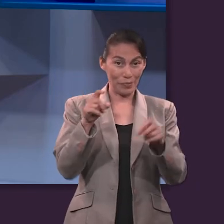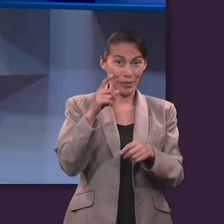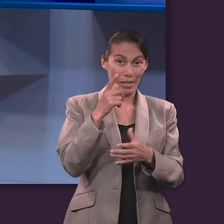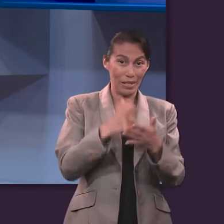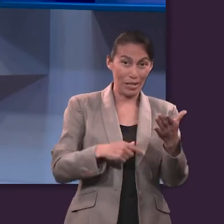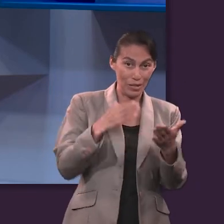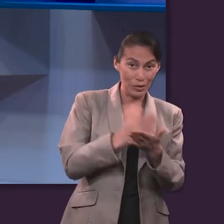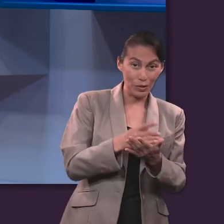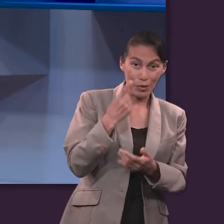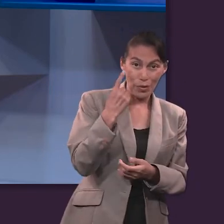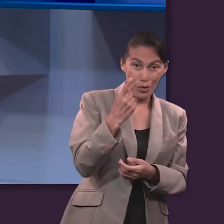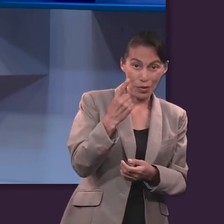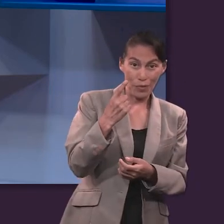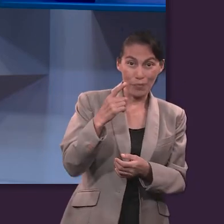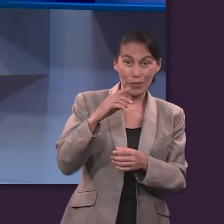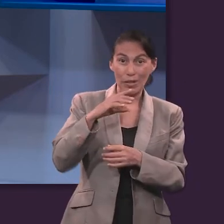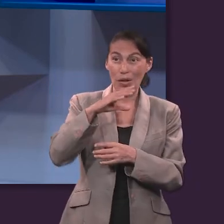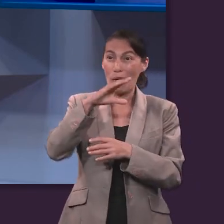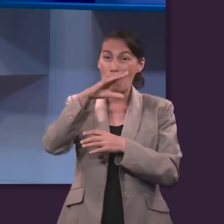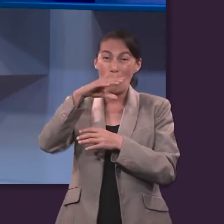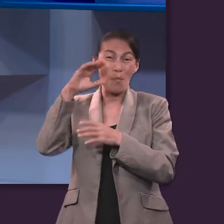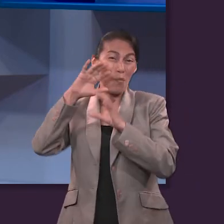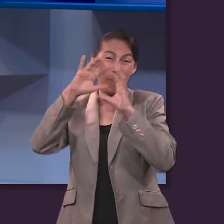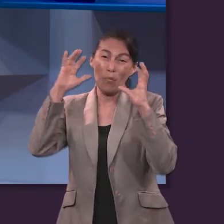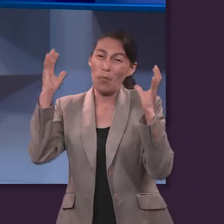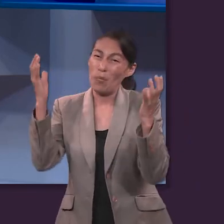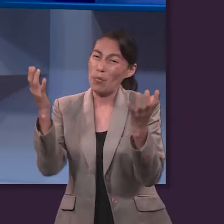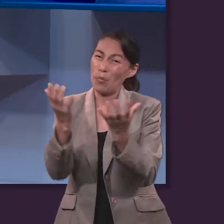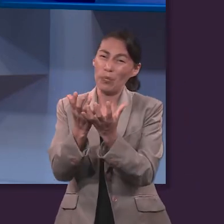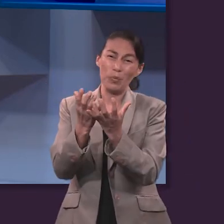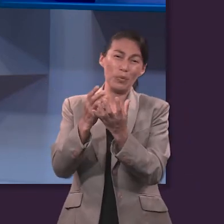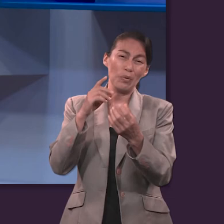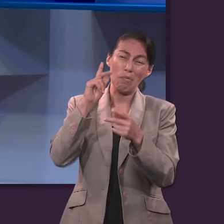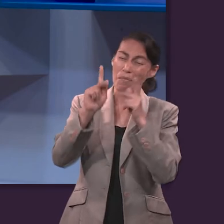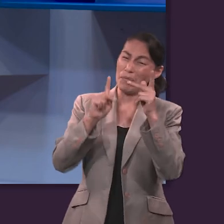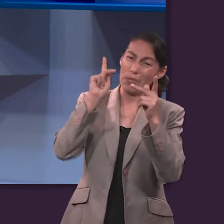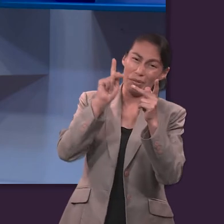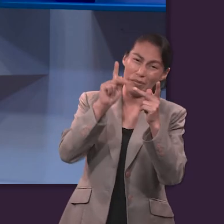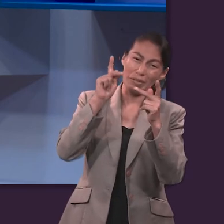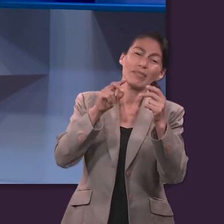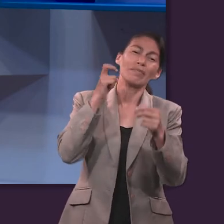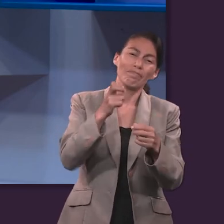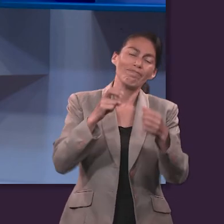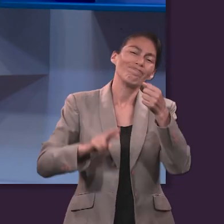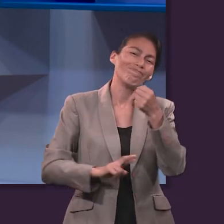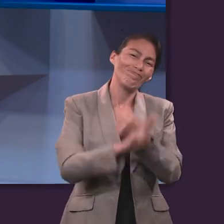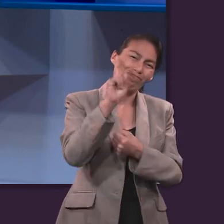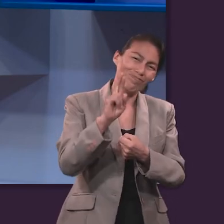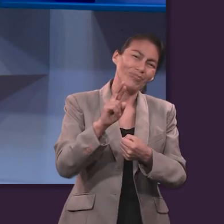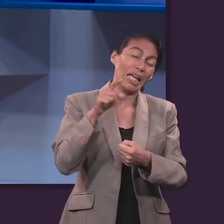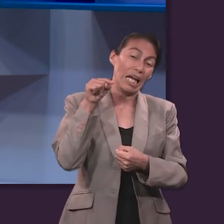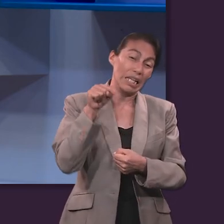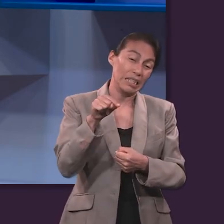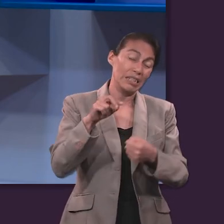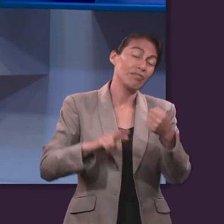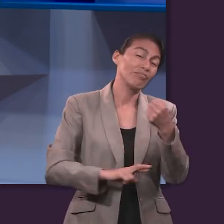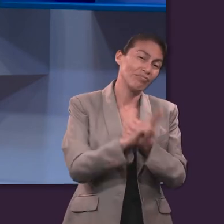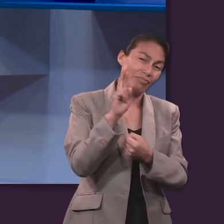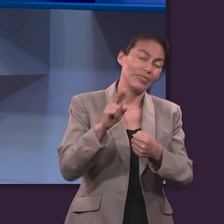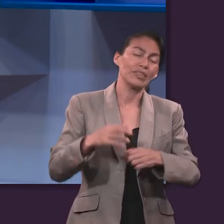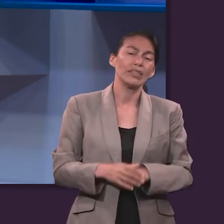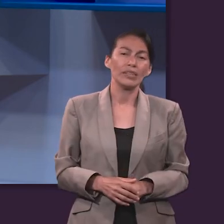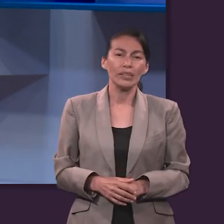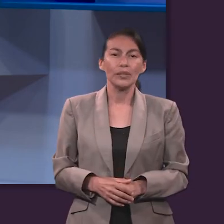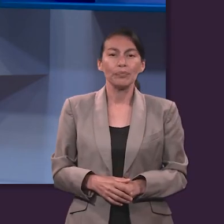lección número uno se tituló entonces Rebelión en un mundo perfecto. Y no queremos despedirnos sin